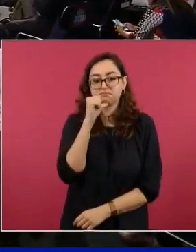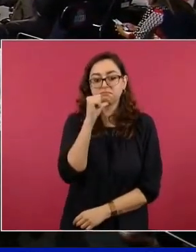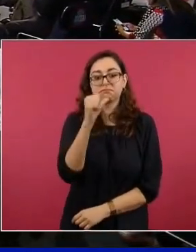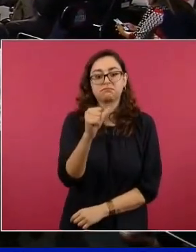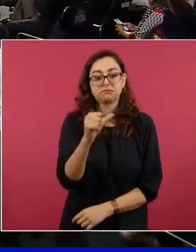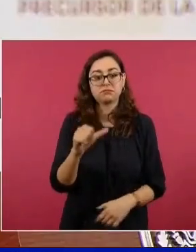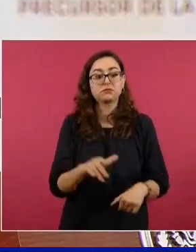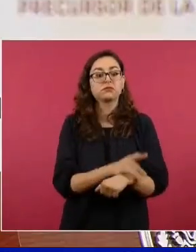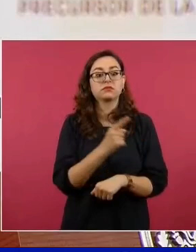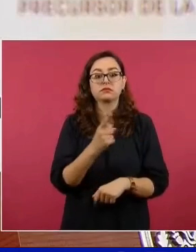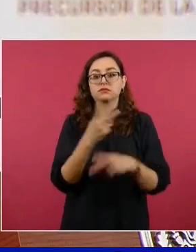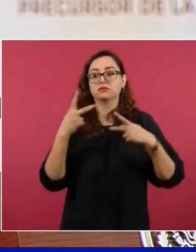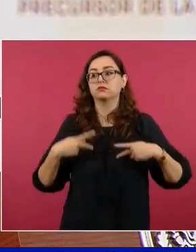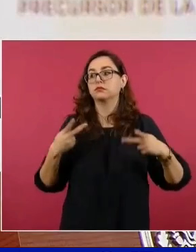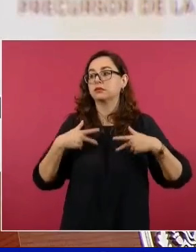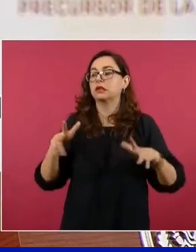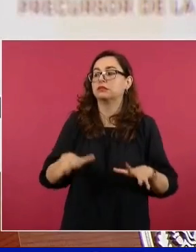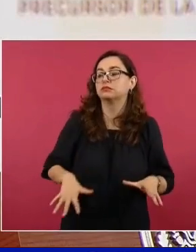hay